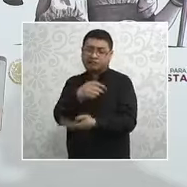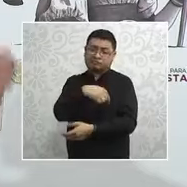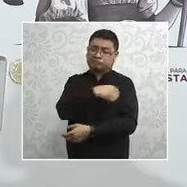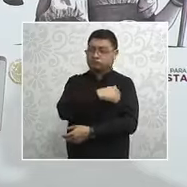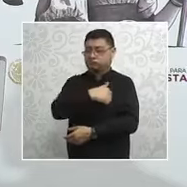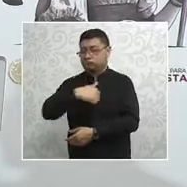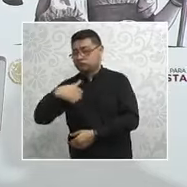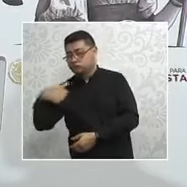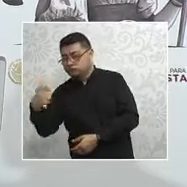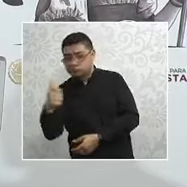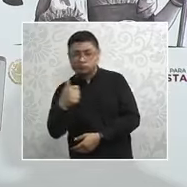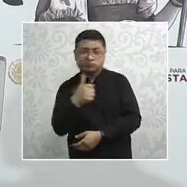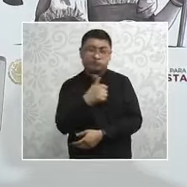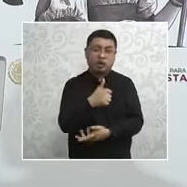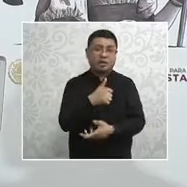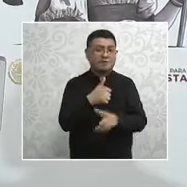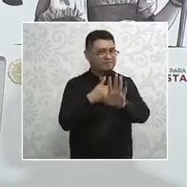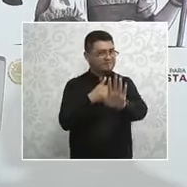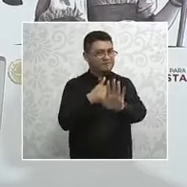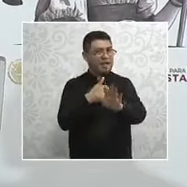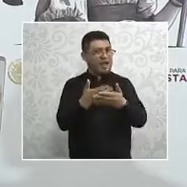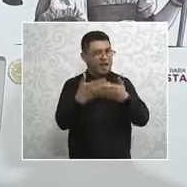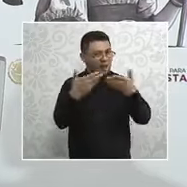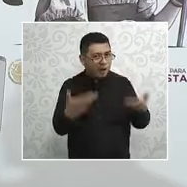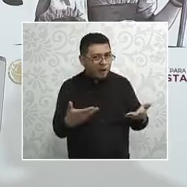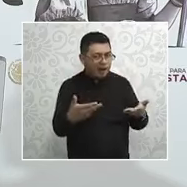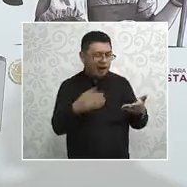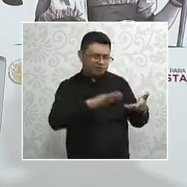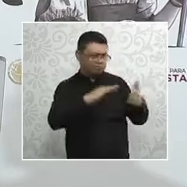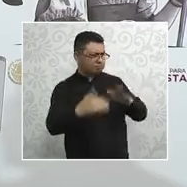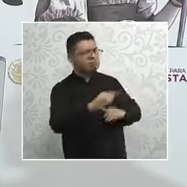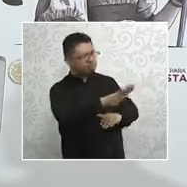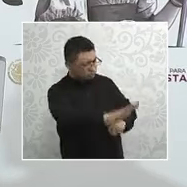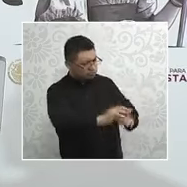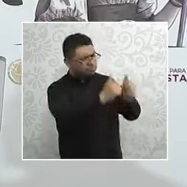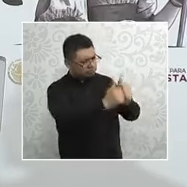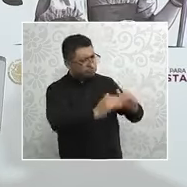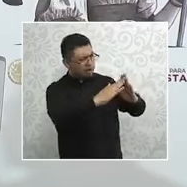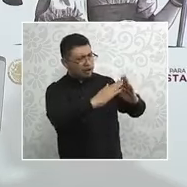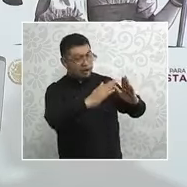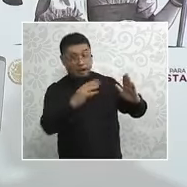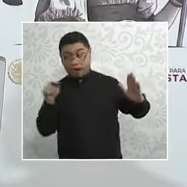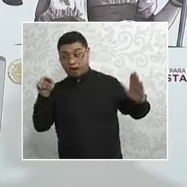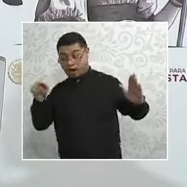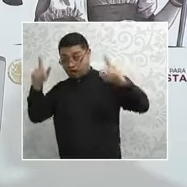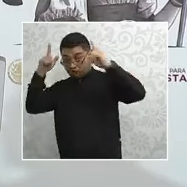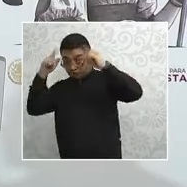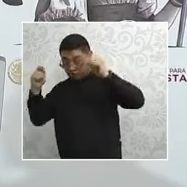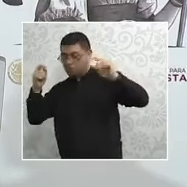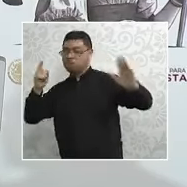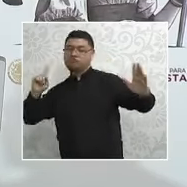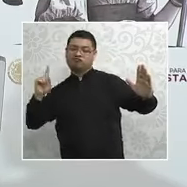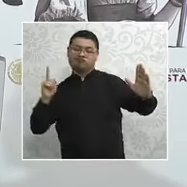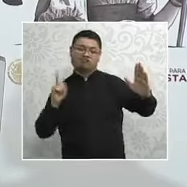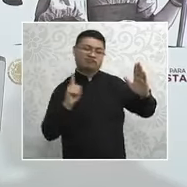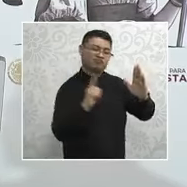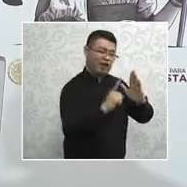por eso se les va a ir a visitar a procurar abrazar a decirles que el gobierno de México que encabeza nuestra